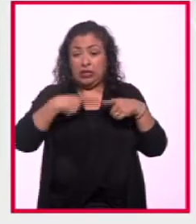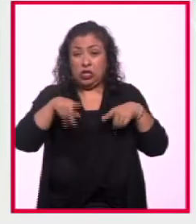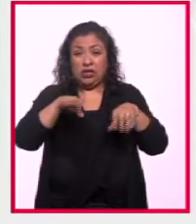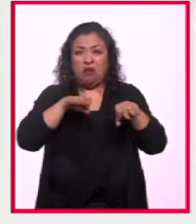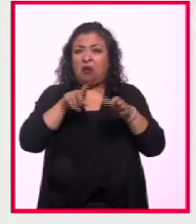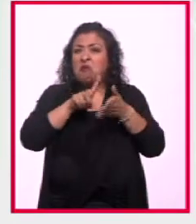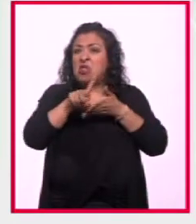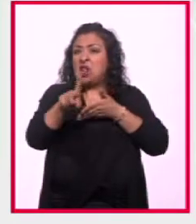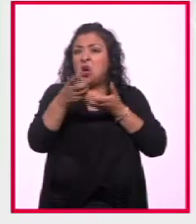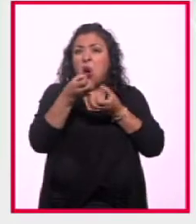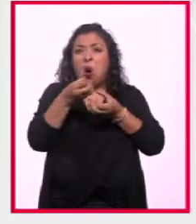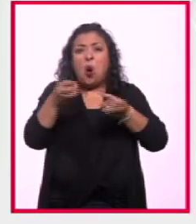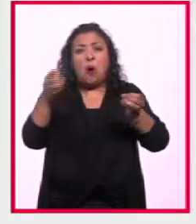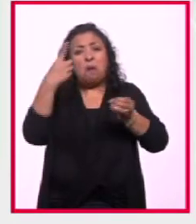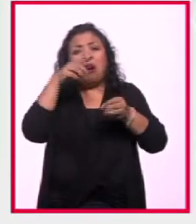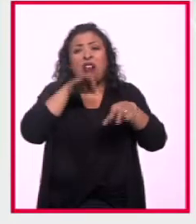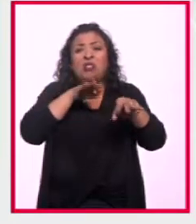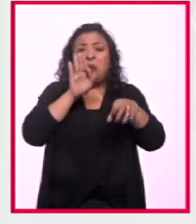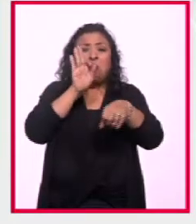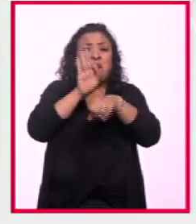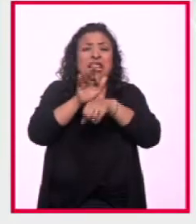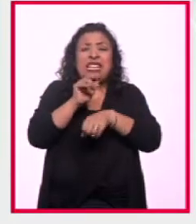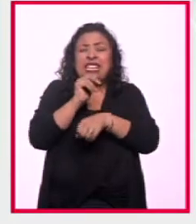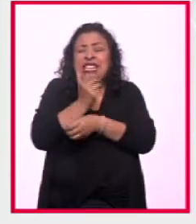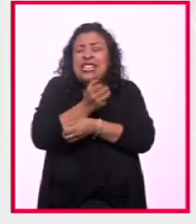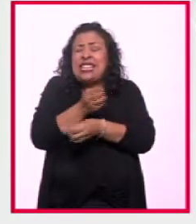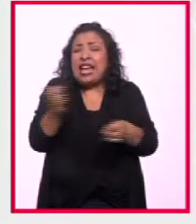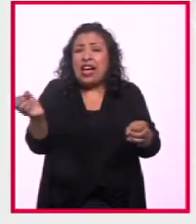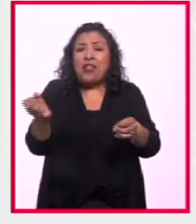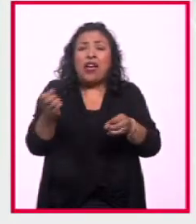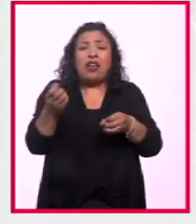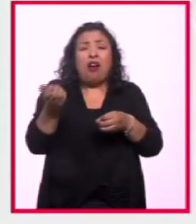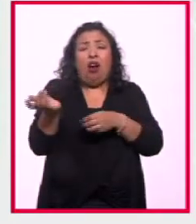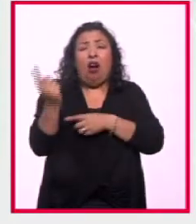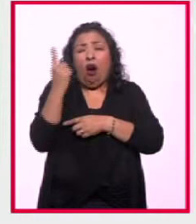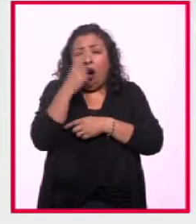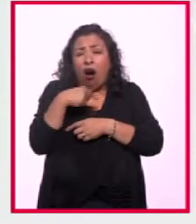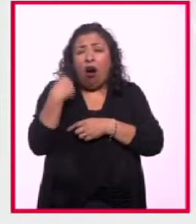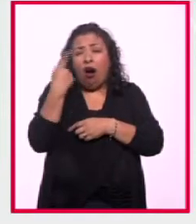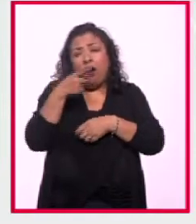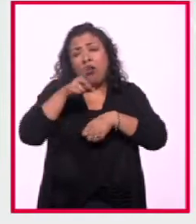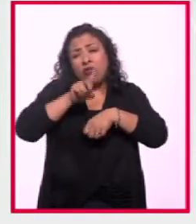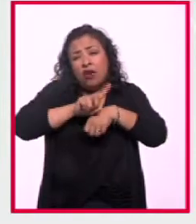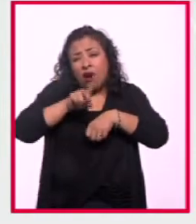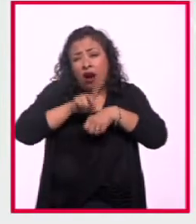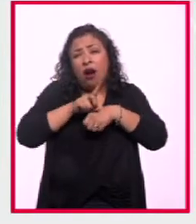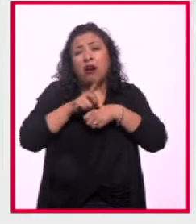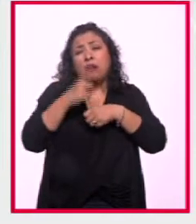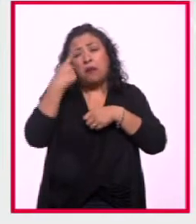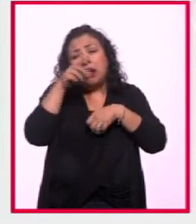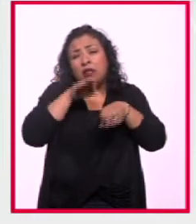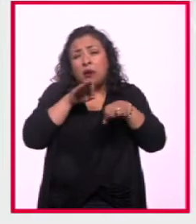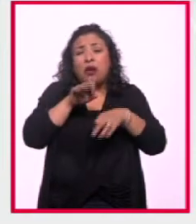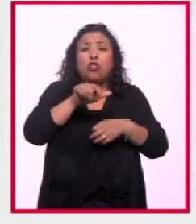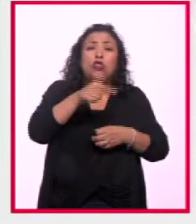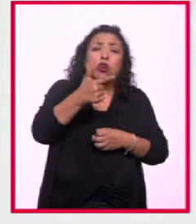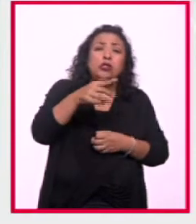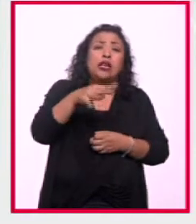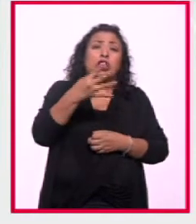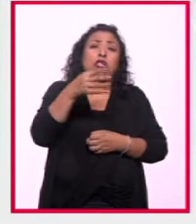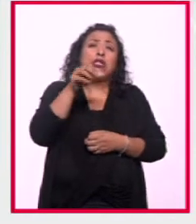ningún derecho laboral en donde las jornadas de trabajo diarias eran de 12 14 y hasta 16 horas